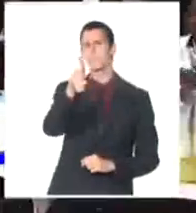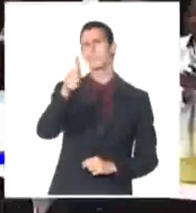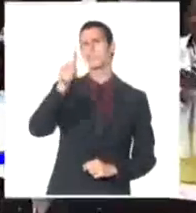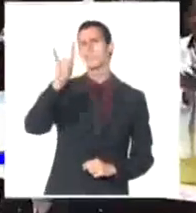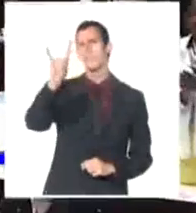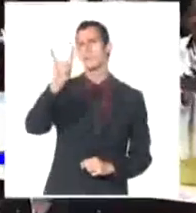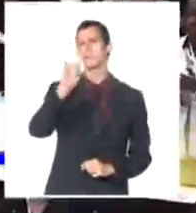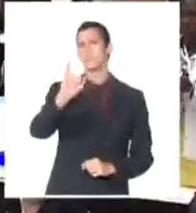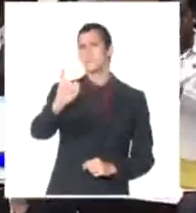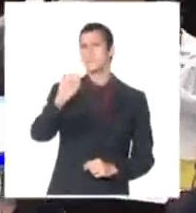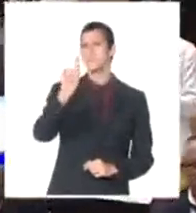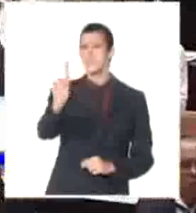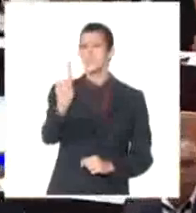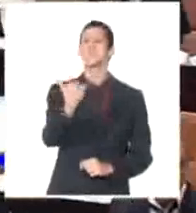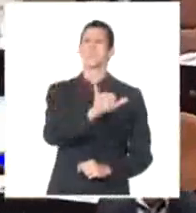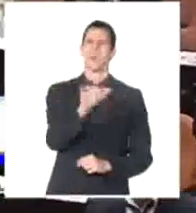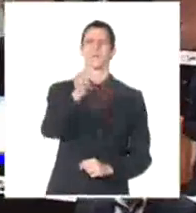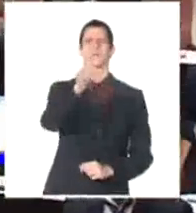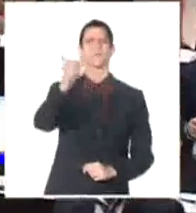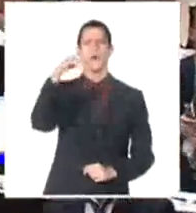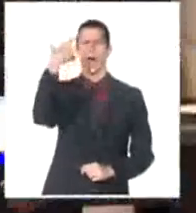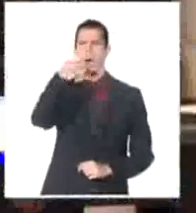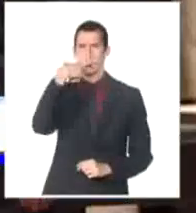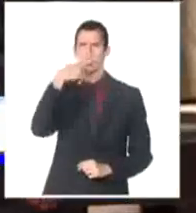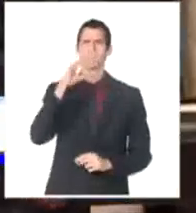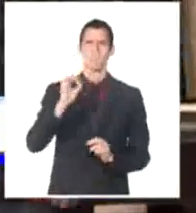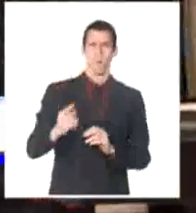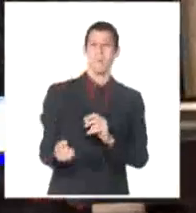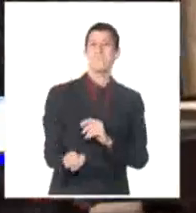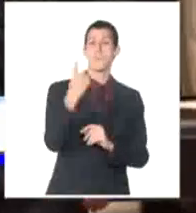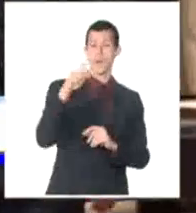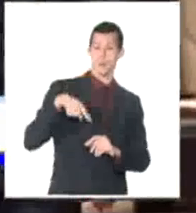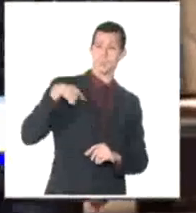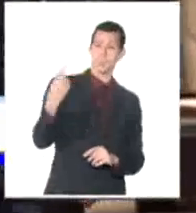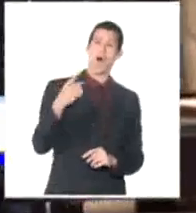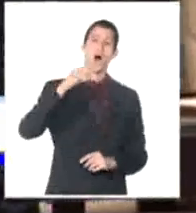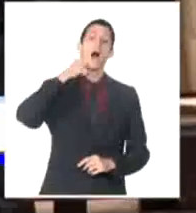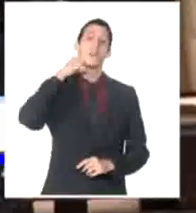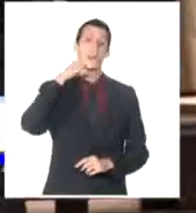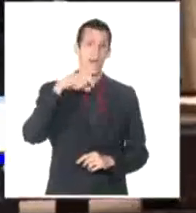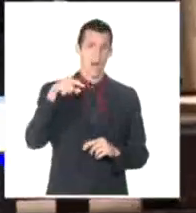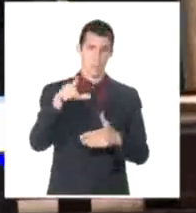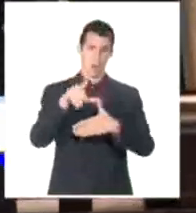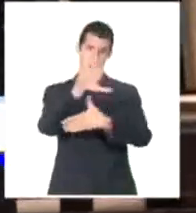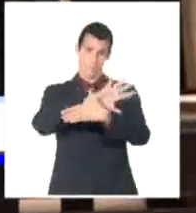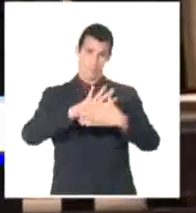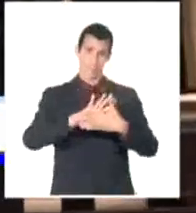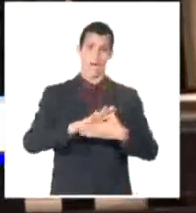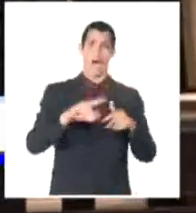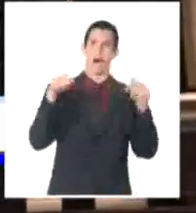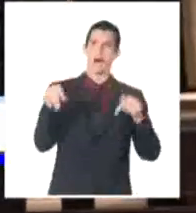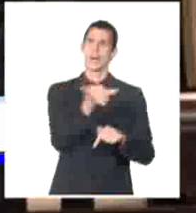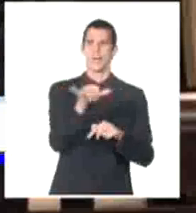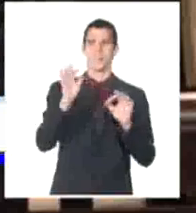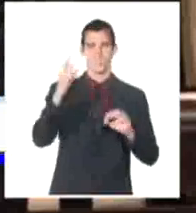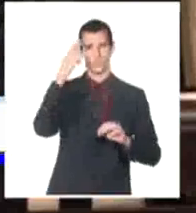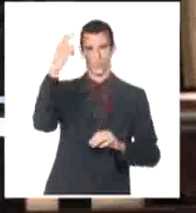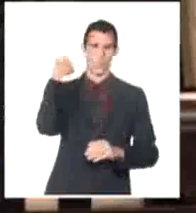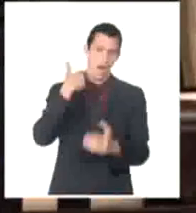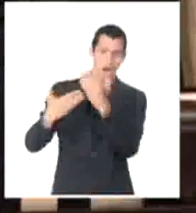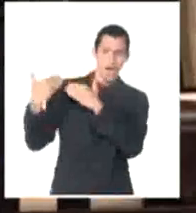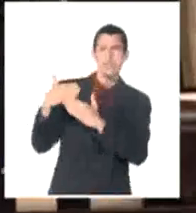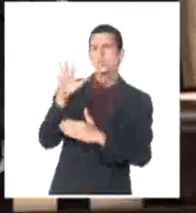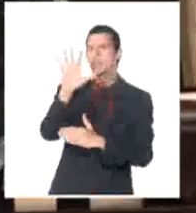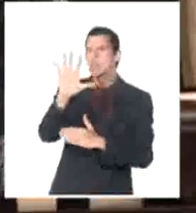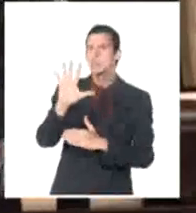En 2018, el 19 de abril, Cuba eligió a Miguel Díaz-Canel Bermúdez para que condujera los destinos de la nación, con Fidel y